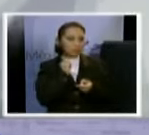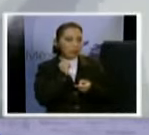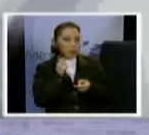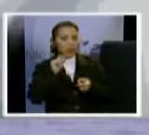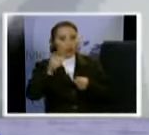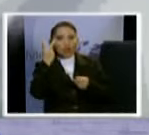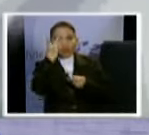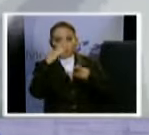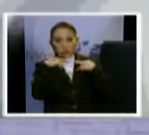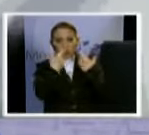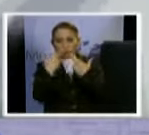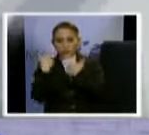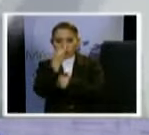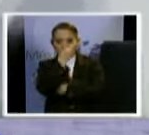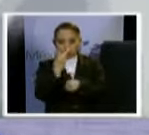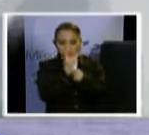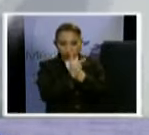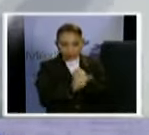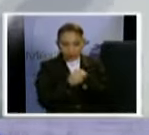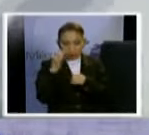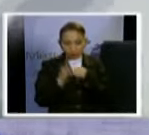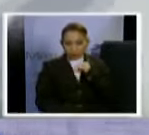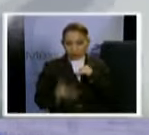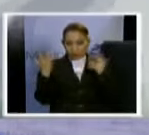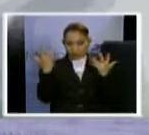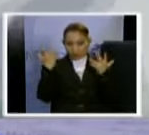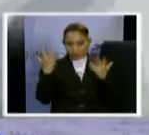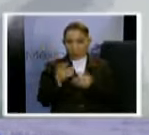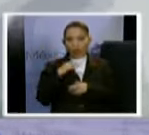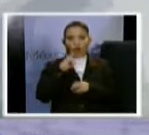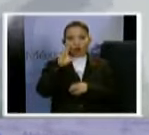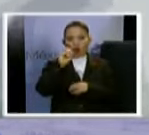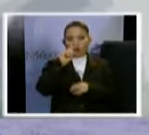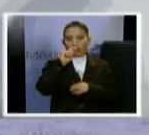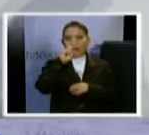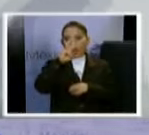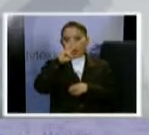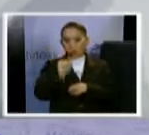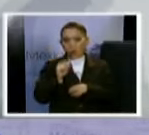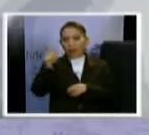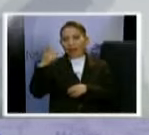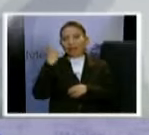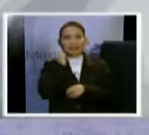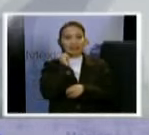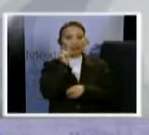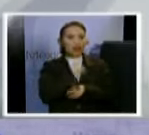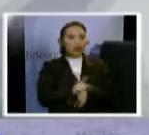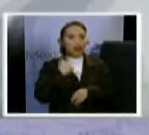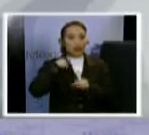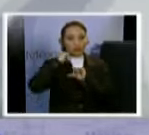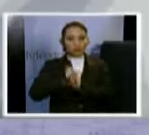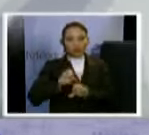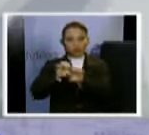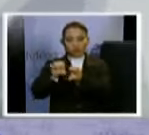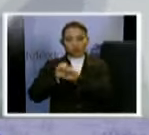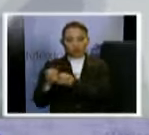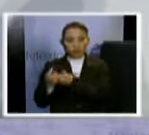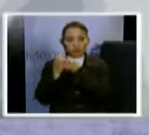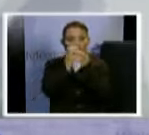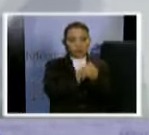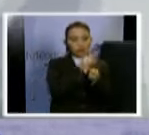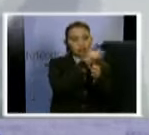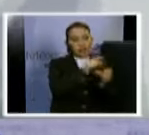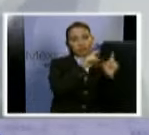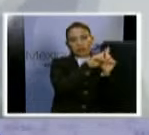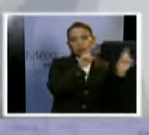derivada de 2 reuniones binacionales. La última celebrada en Ottawa, en que la senadora Guerra encabezó la delegación. Su contraparte